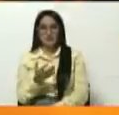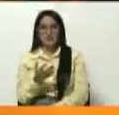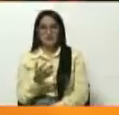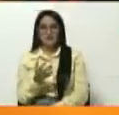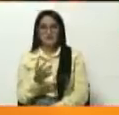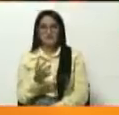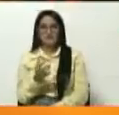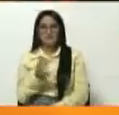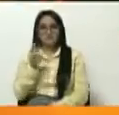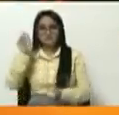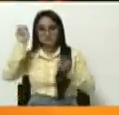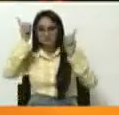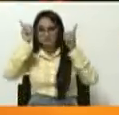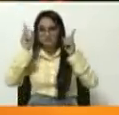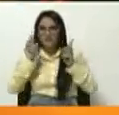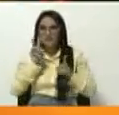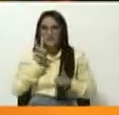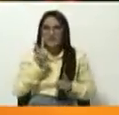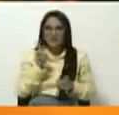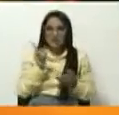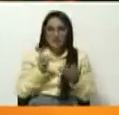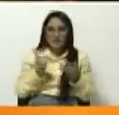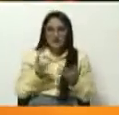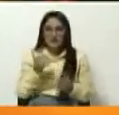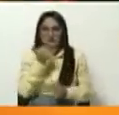antenas viendo dónde están los detalles,